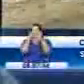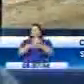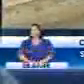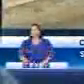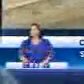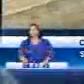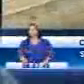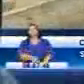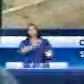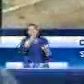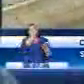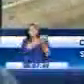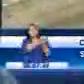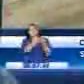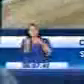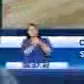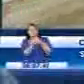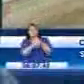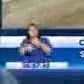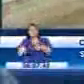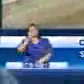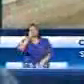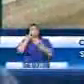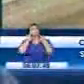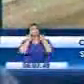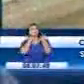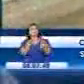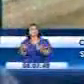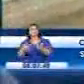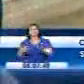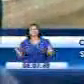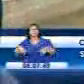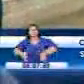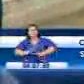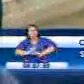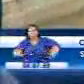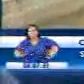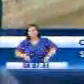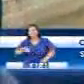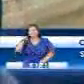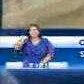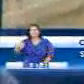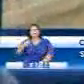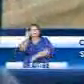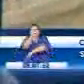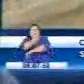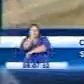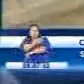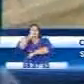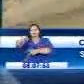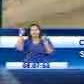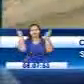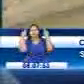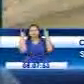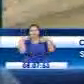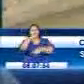Hugo y rosalena no solamente va a estar aquí por si acaso este agdz hasta el Alborada está en el centro el 9 de octubre está junto al Malecón y en otros puntos